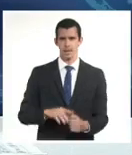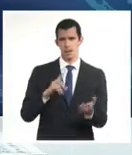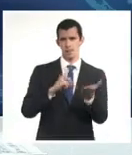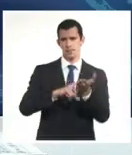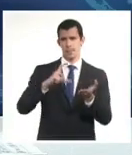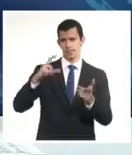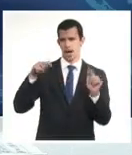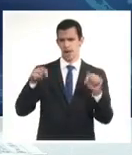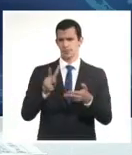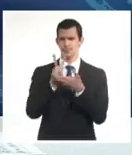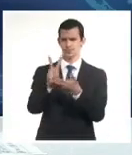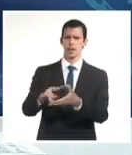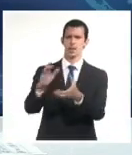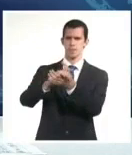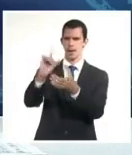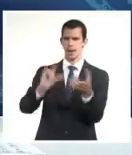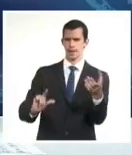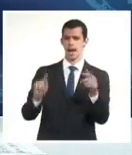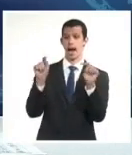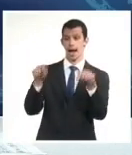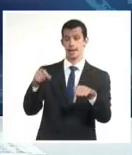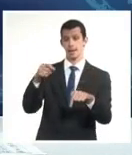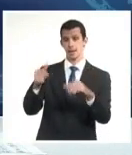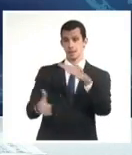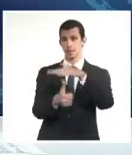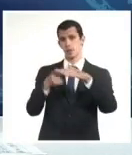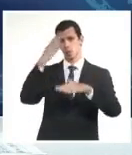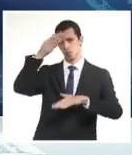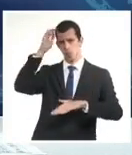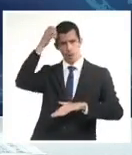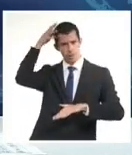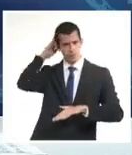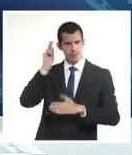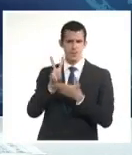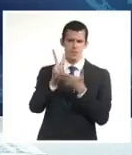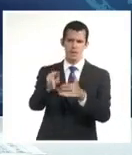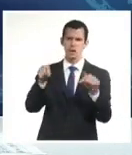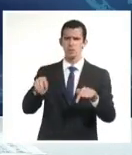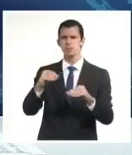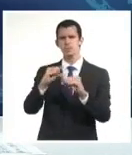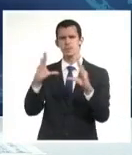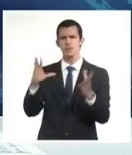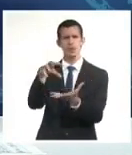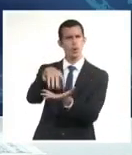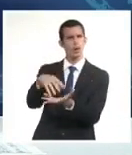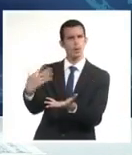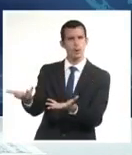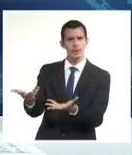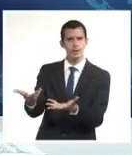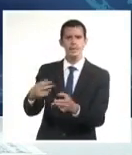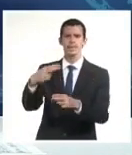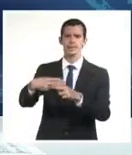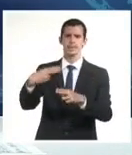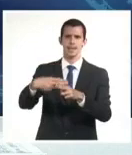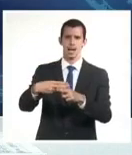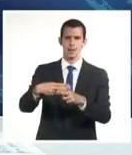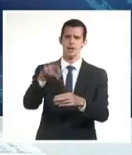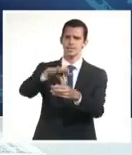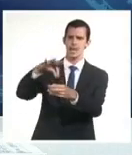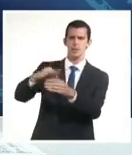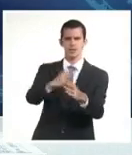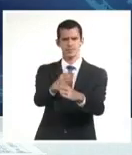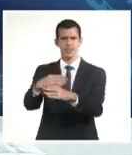Organización Política y Presidente de la República, Miguel Díaz-Canel Bermúdez, visitó esta mañana la finca de cultivos varios La Chivería y la comunidad